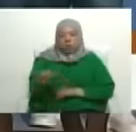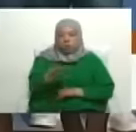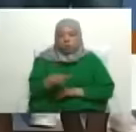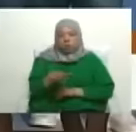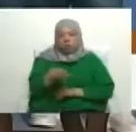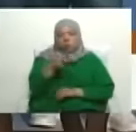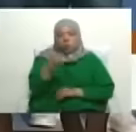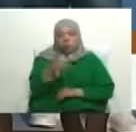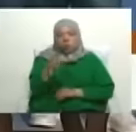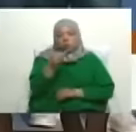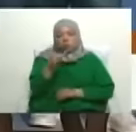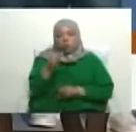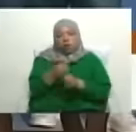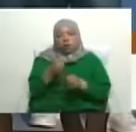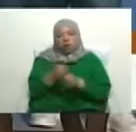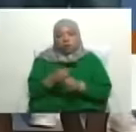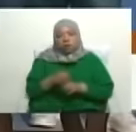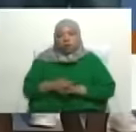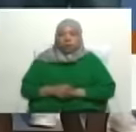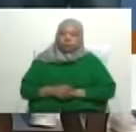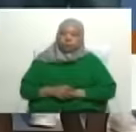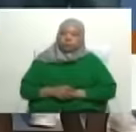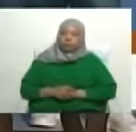nuestro sistema de armas.